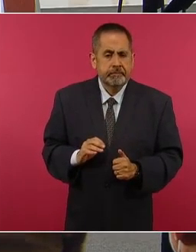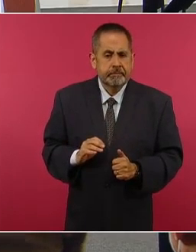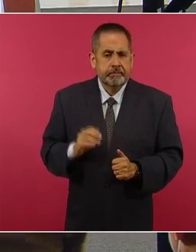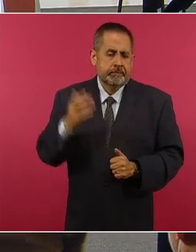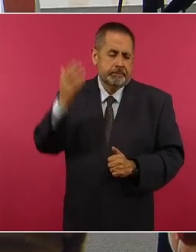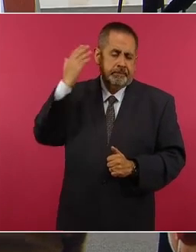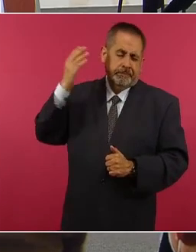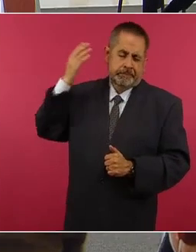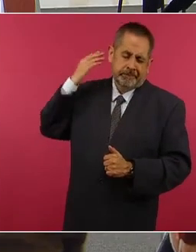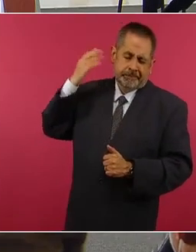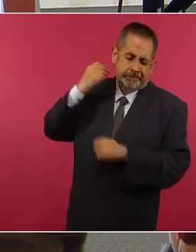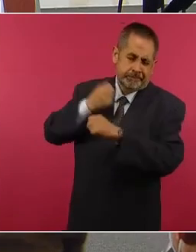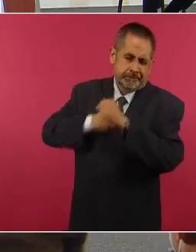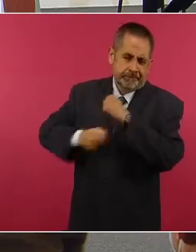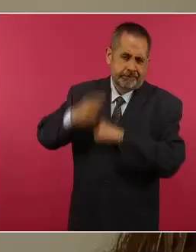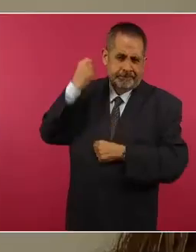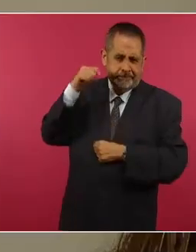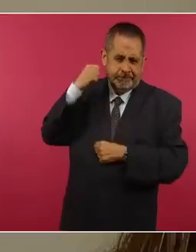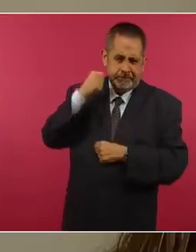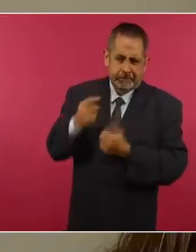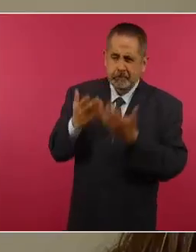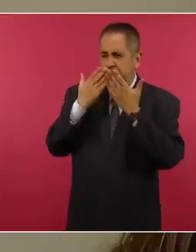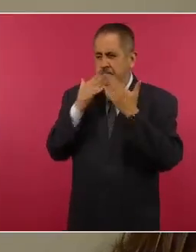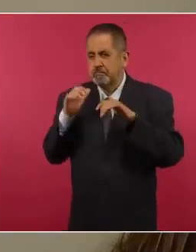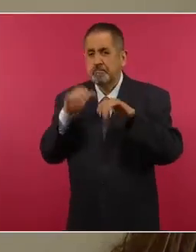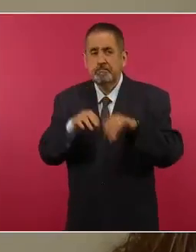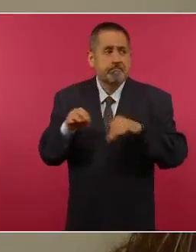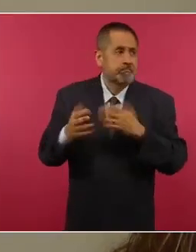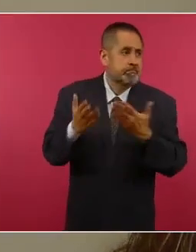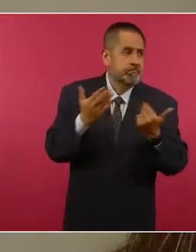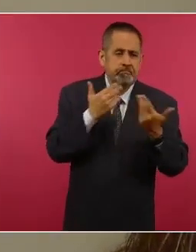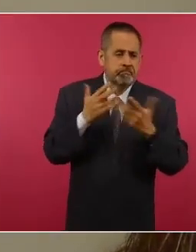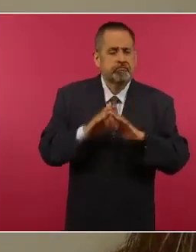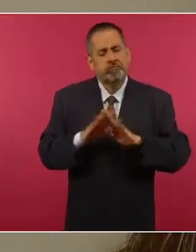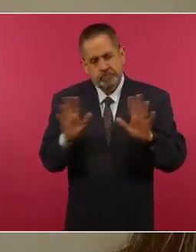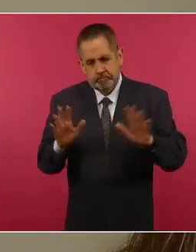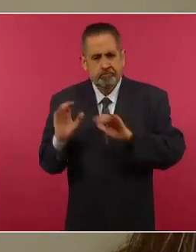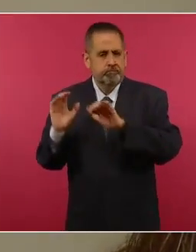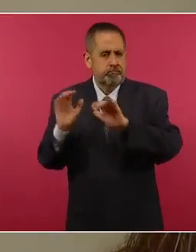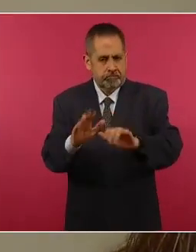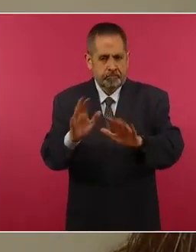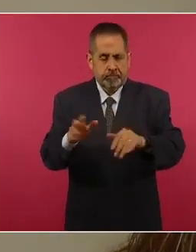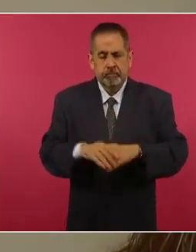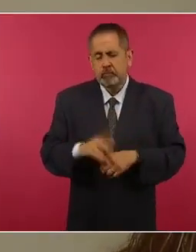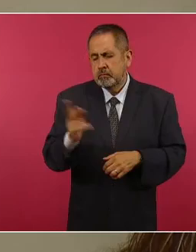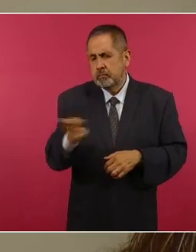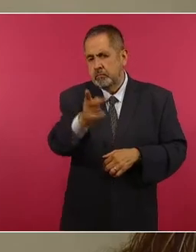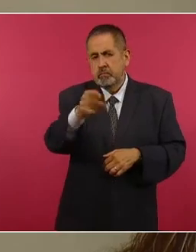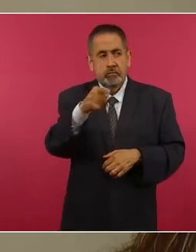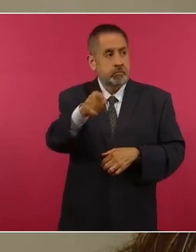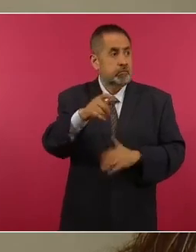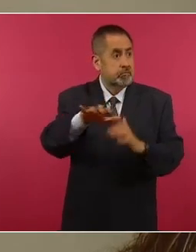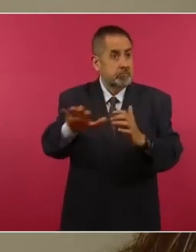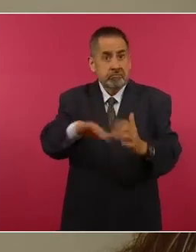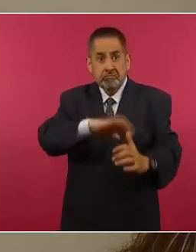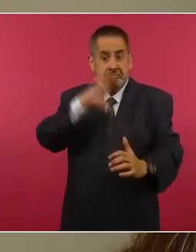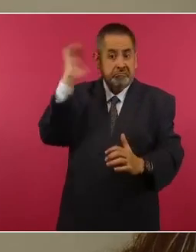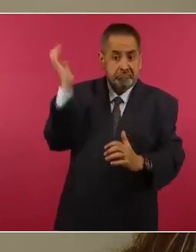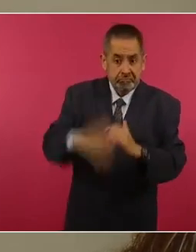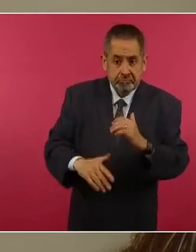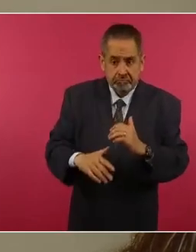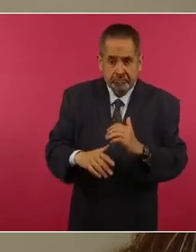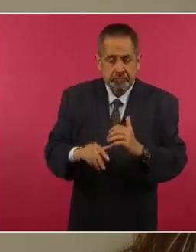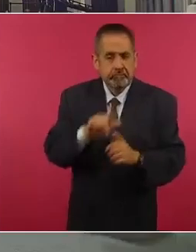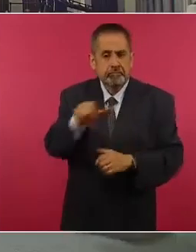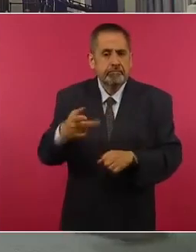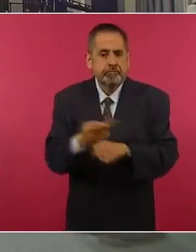víctima, ¿no?, de lo que es el desempleo en la región. ¿Qué pasará, señor presidente, después de que se terminen las obras en Dos Bocas?